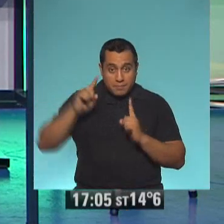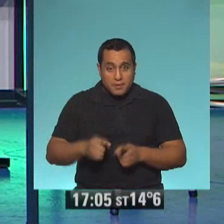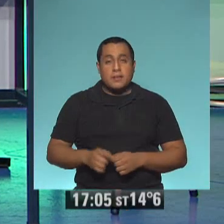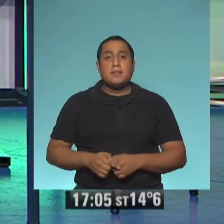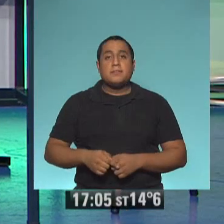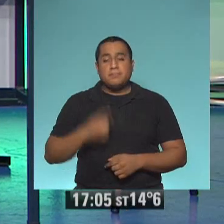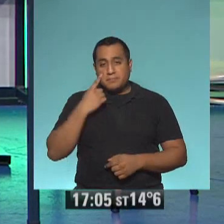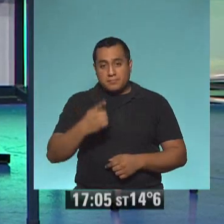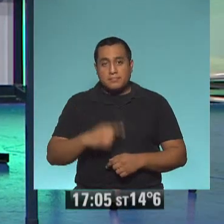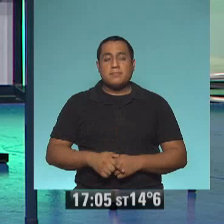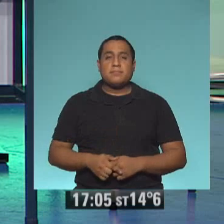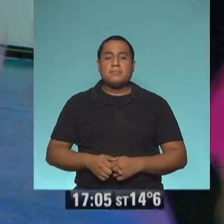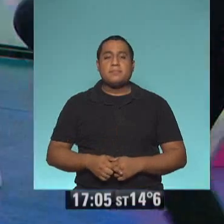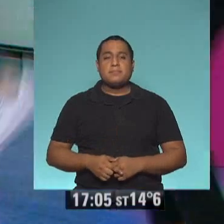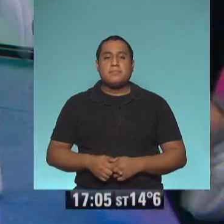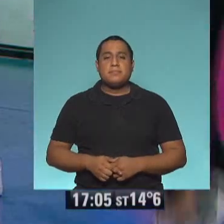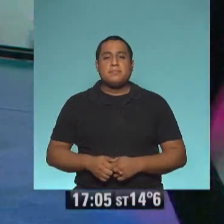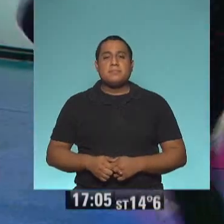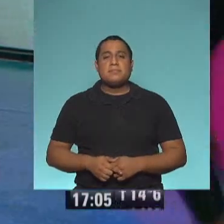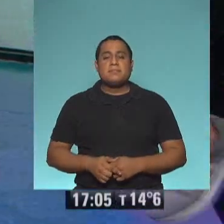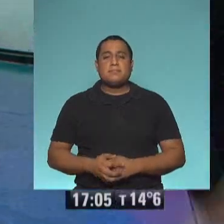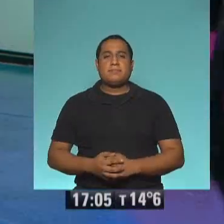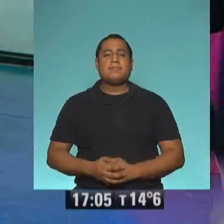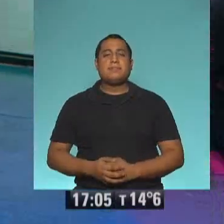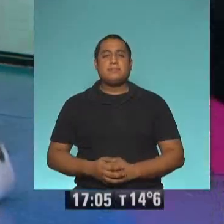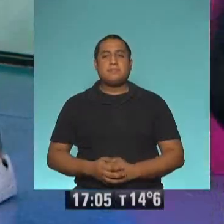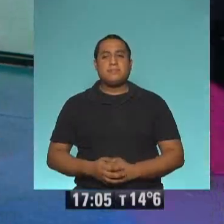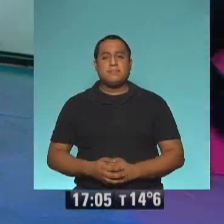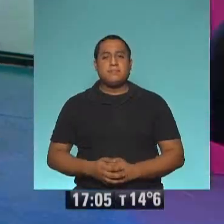deja la cola hasta que travis hasta el pecho